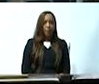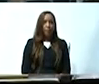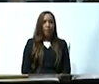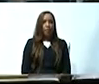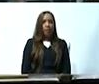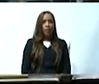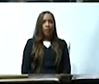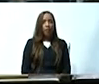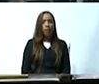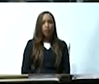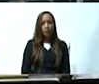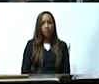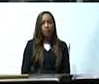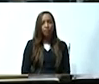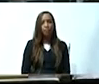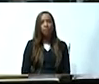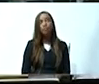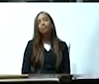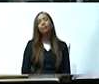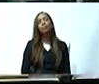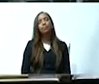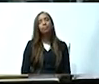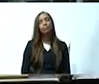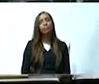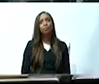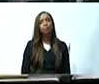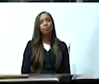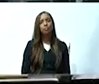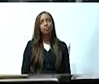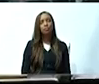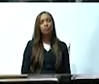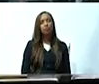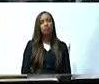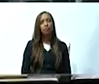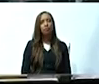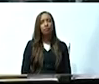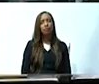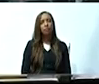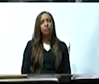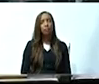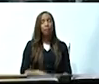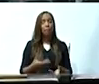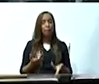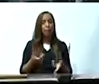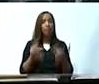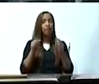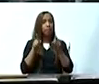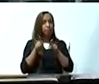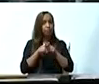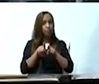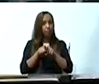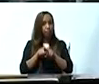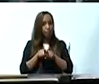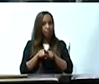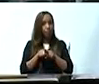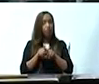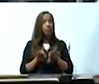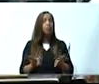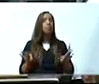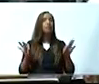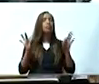del fideicomiso. Pero debemos recordar que las inversiones públicas